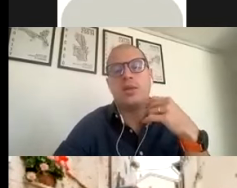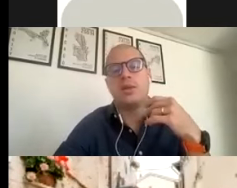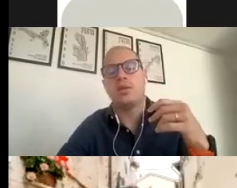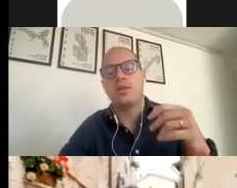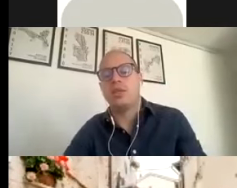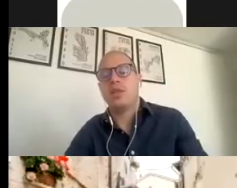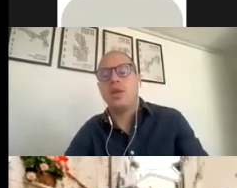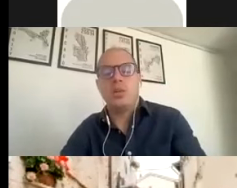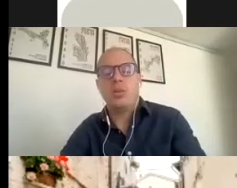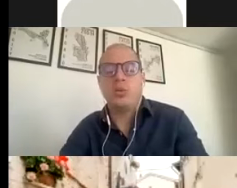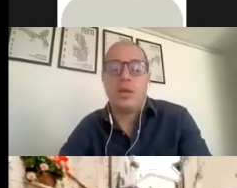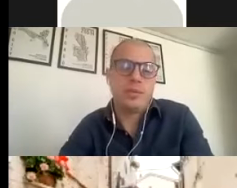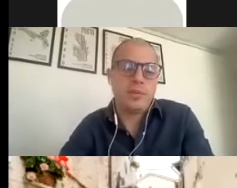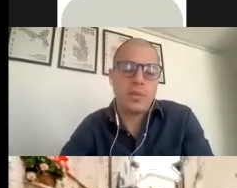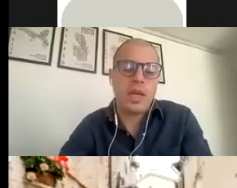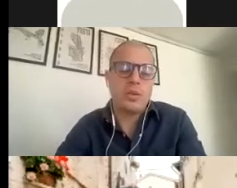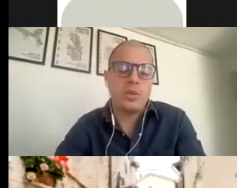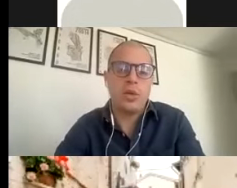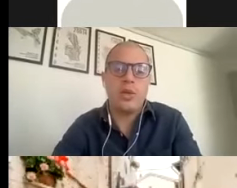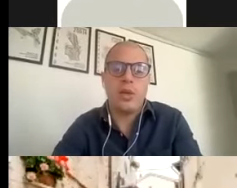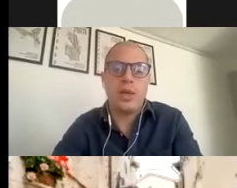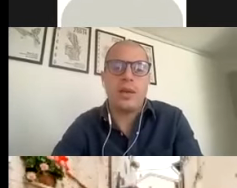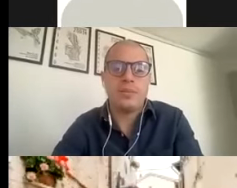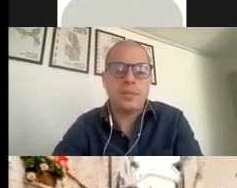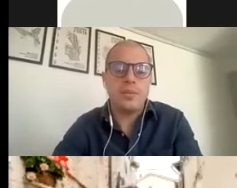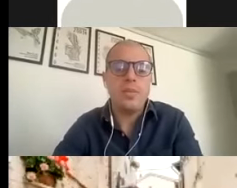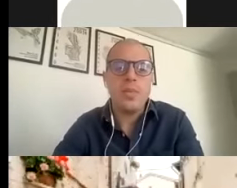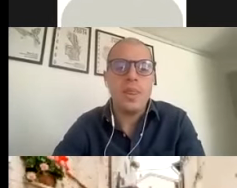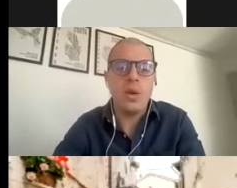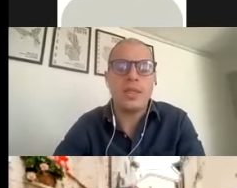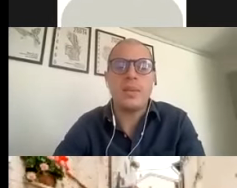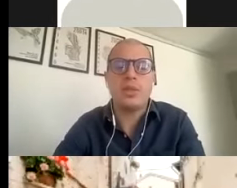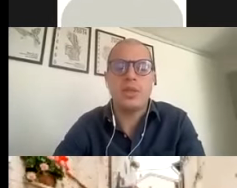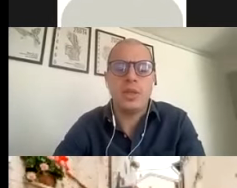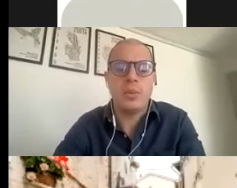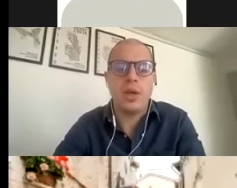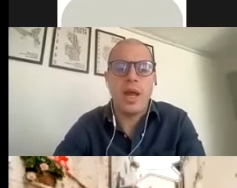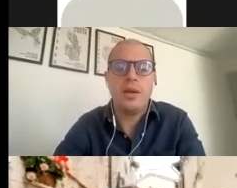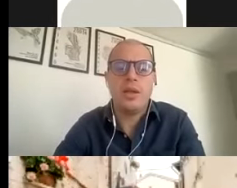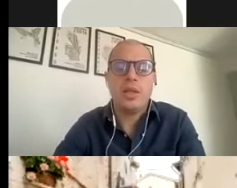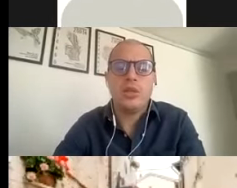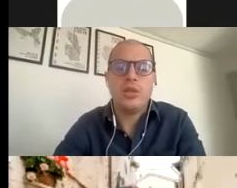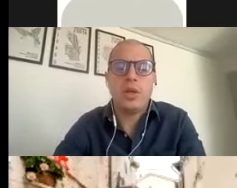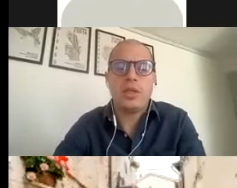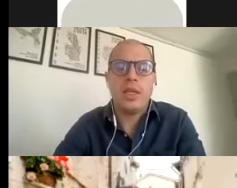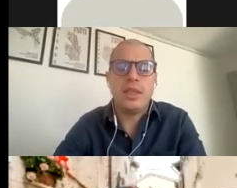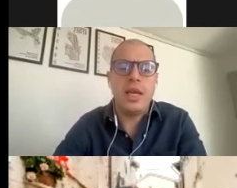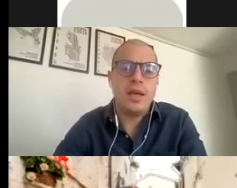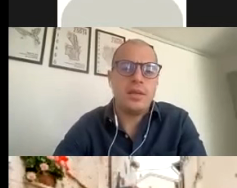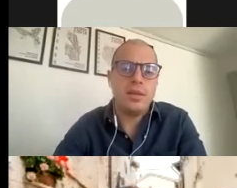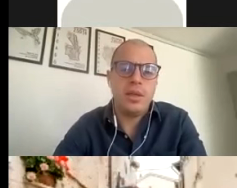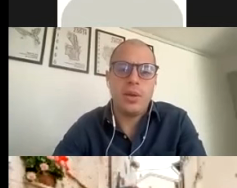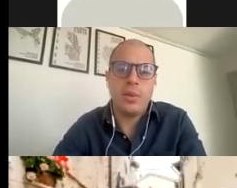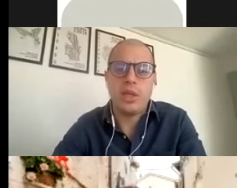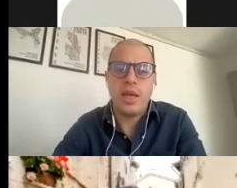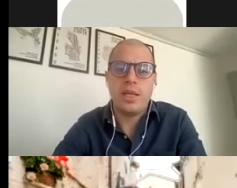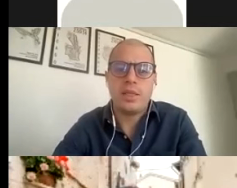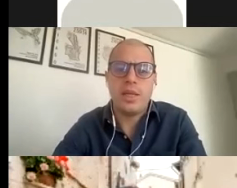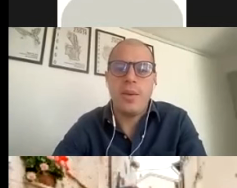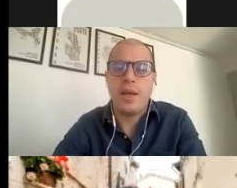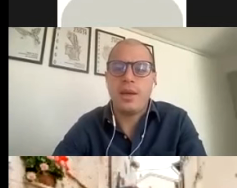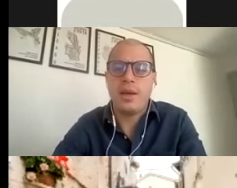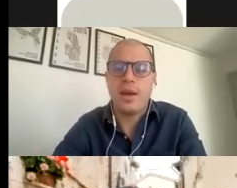sentido. Entonces, pues bueno, eso es un poquito lo que estamos haciendo en Comunal. Yo lo que sí les diría y lo que me gustaría